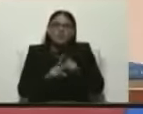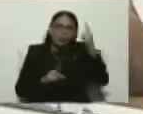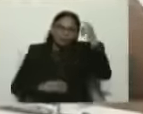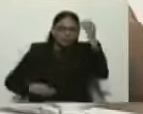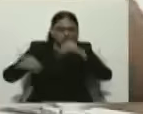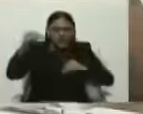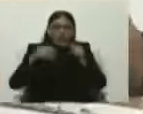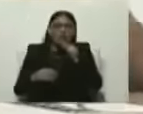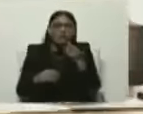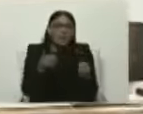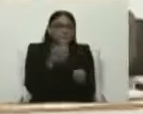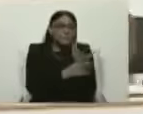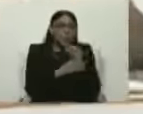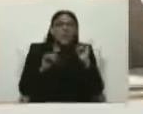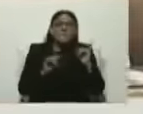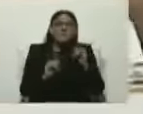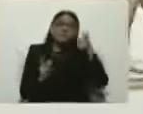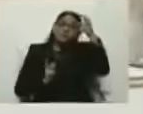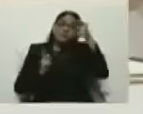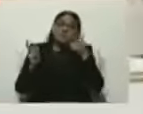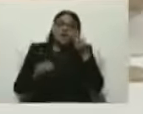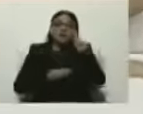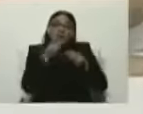Hugo Chávez.